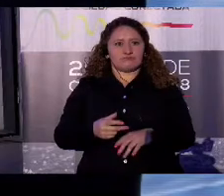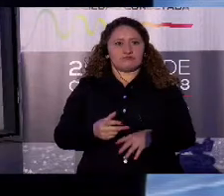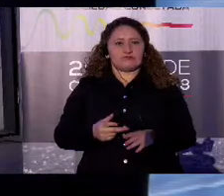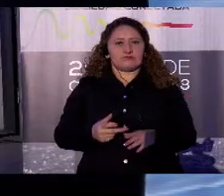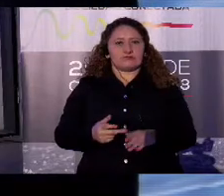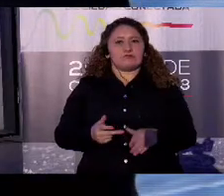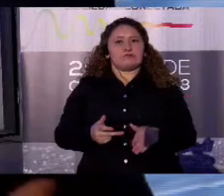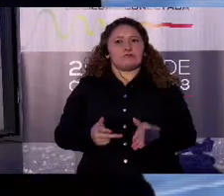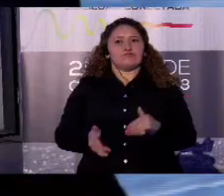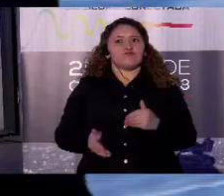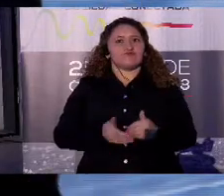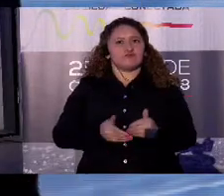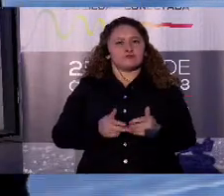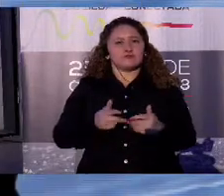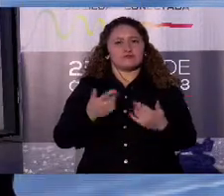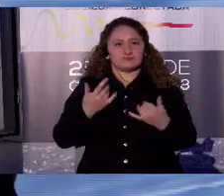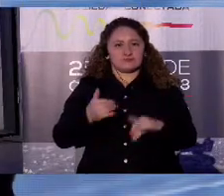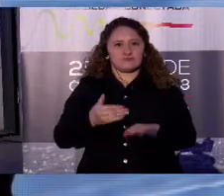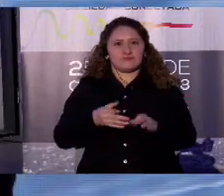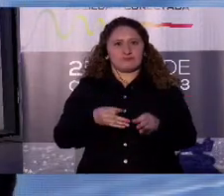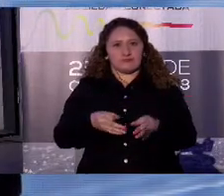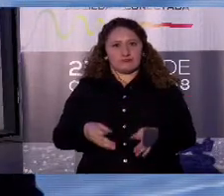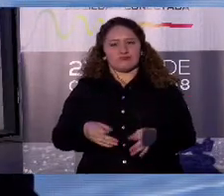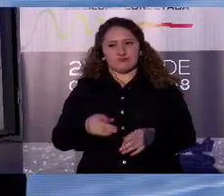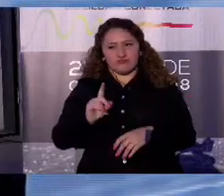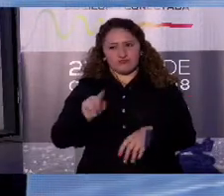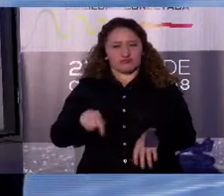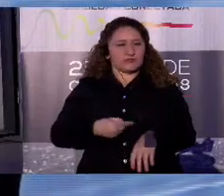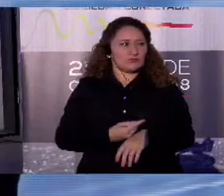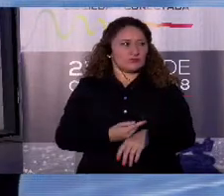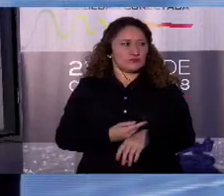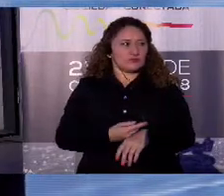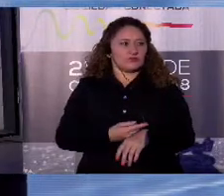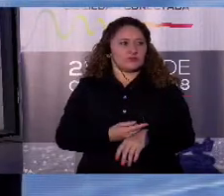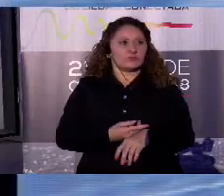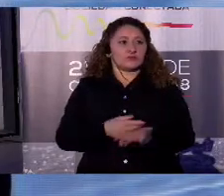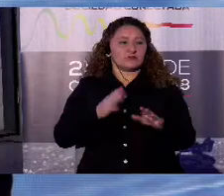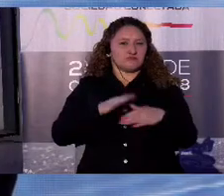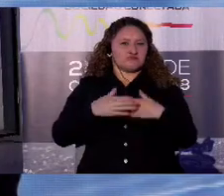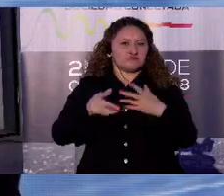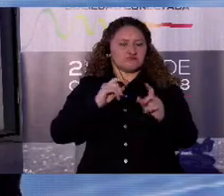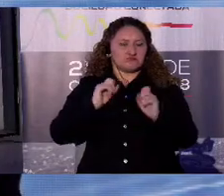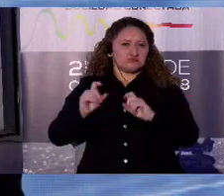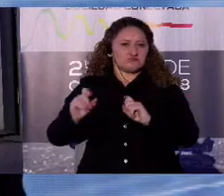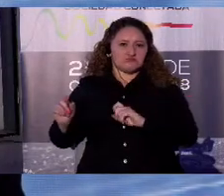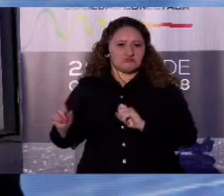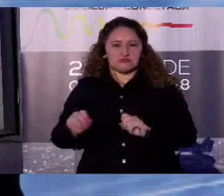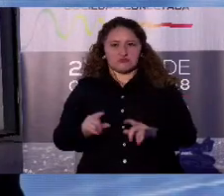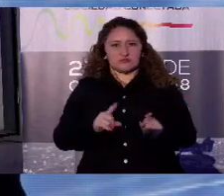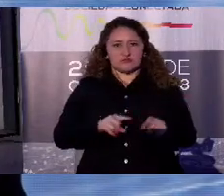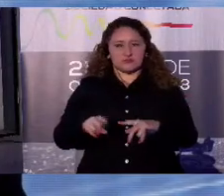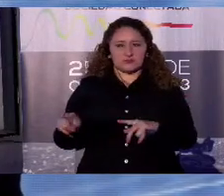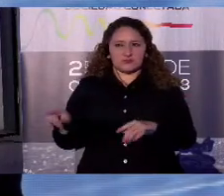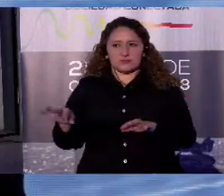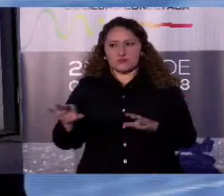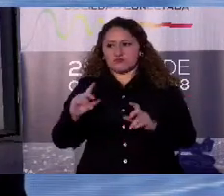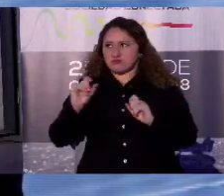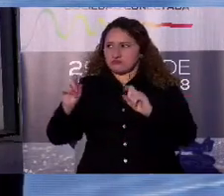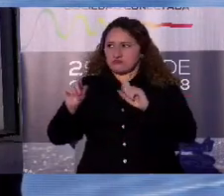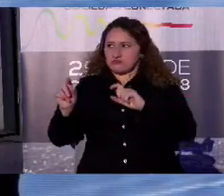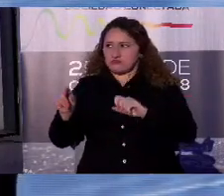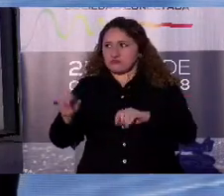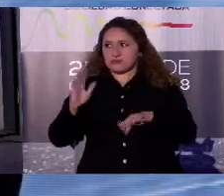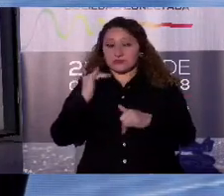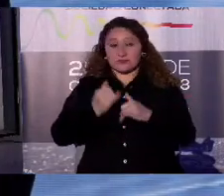estrecho. Igual estamos corridos ya alrededor de una hora. Luego procederé a hacer algunas preguntas a los panelistas.